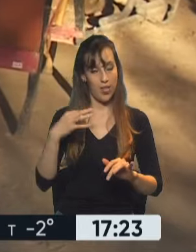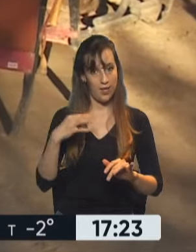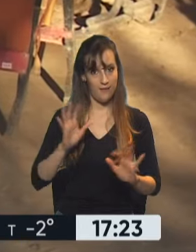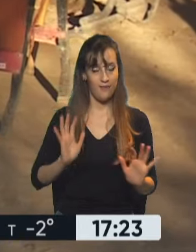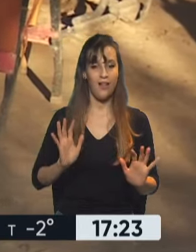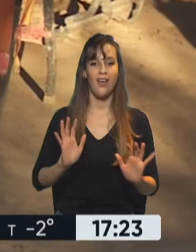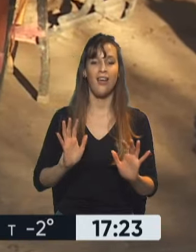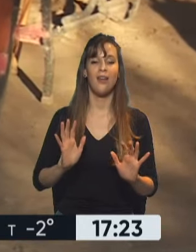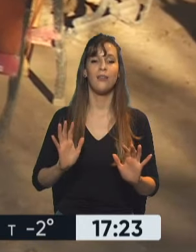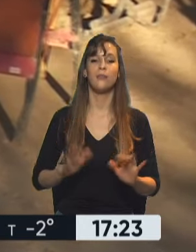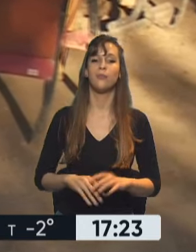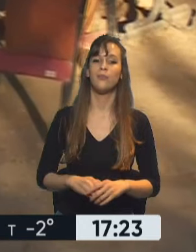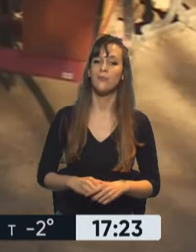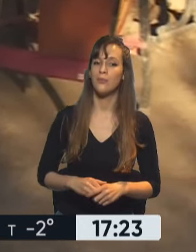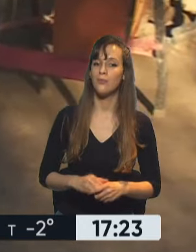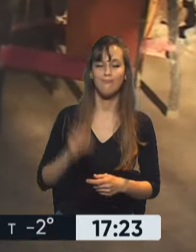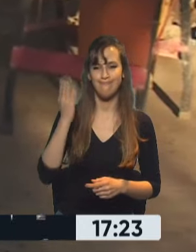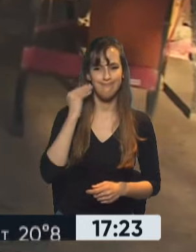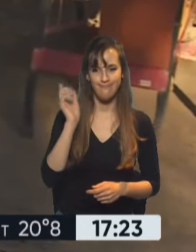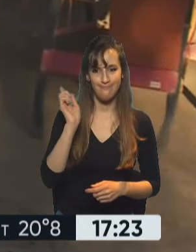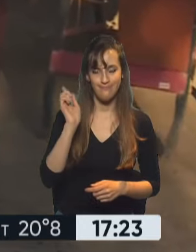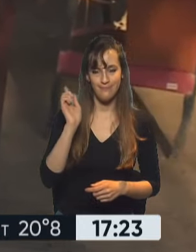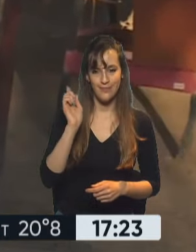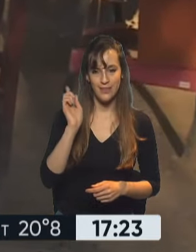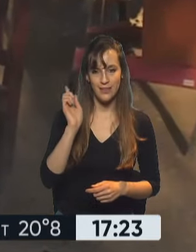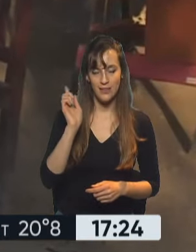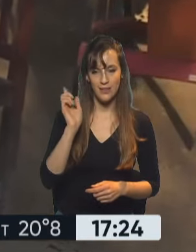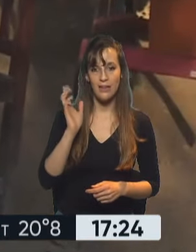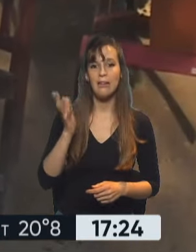llama? Goico, Néstor, se necesitamos llama. Muy bien.